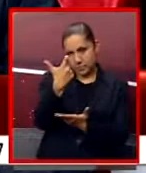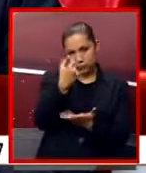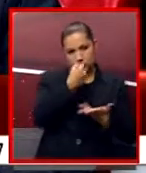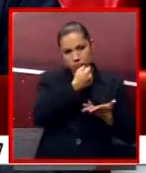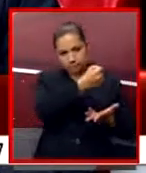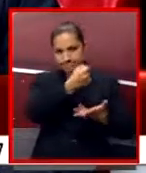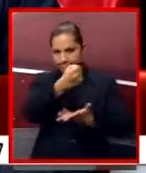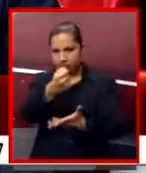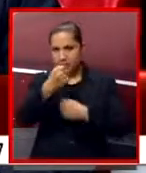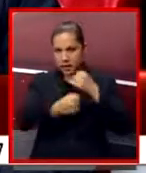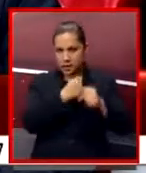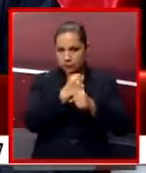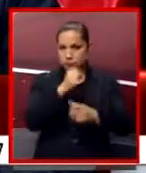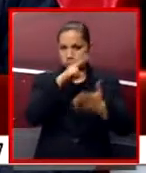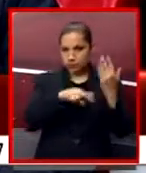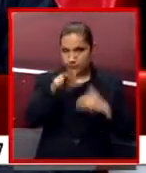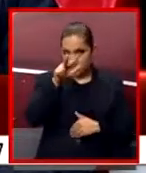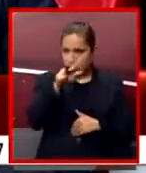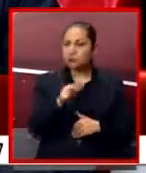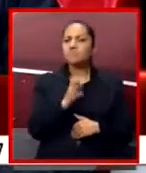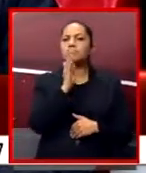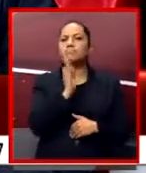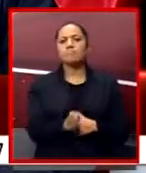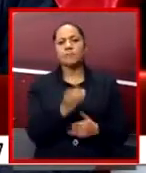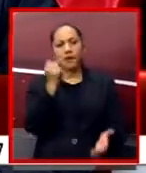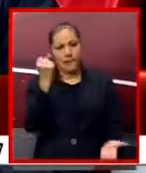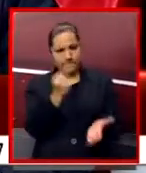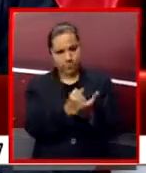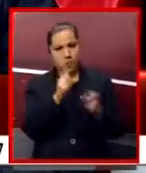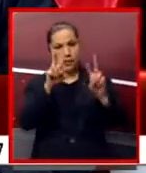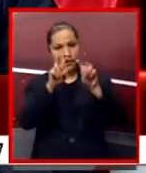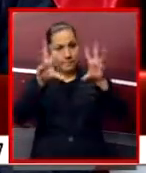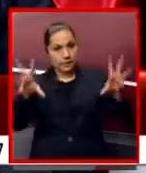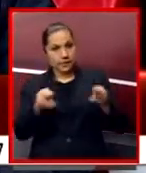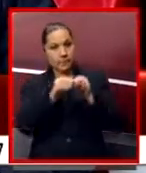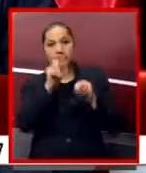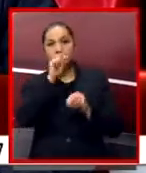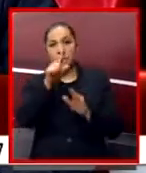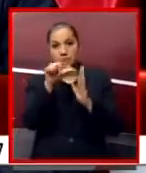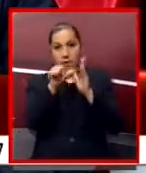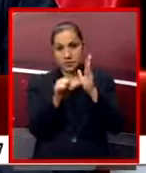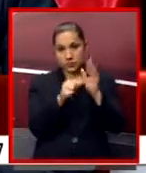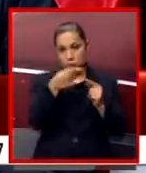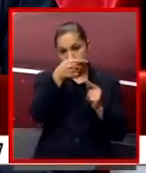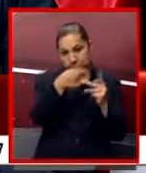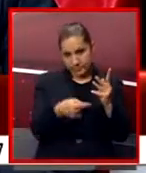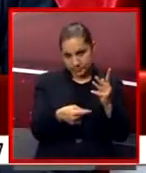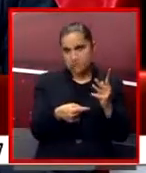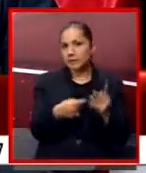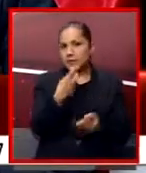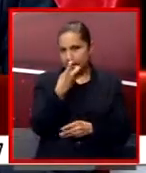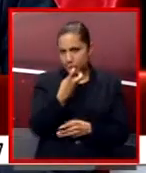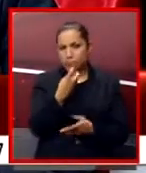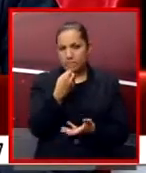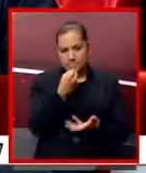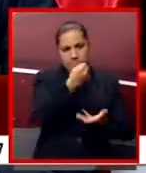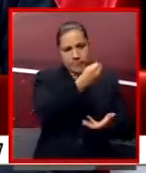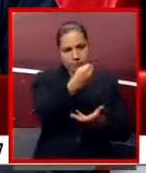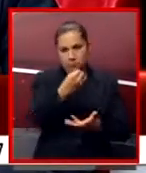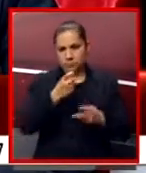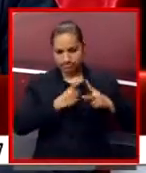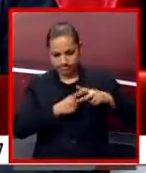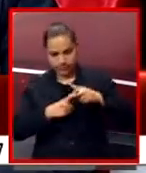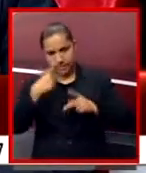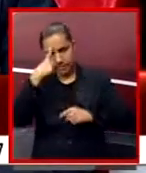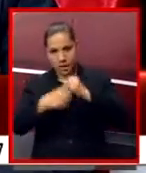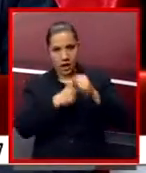2018 queda aprobado en lo general y en lo particular el presupuesto de egresos de la Federación